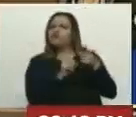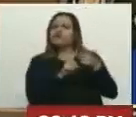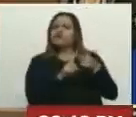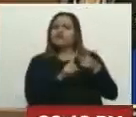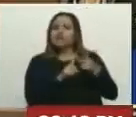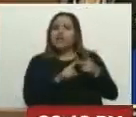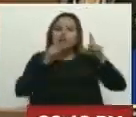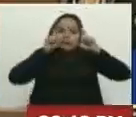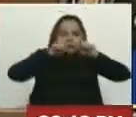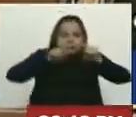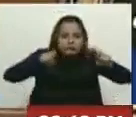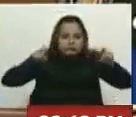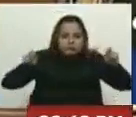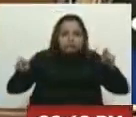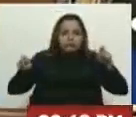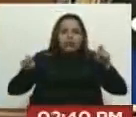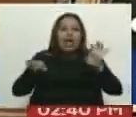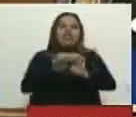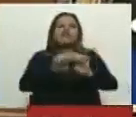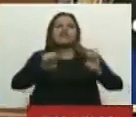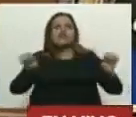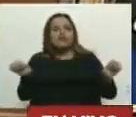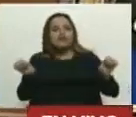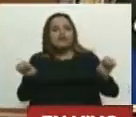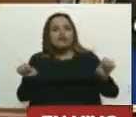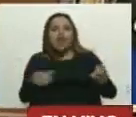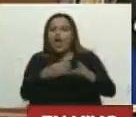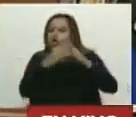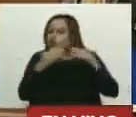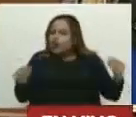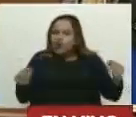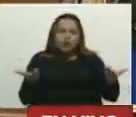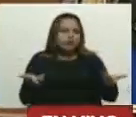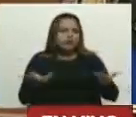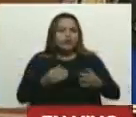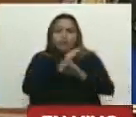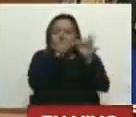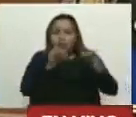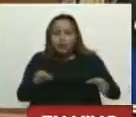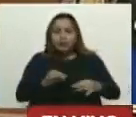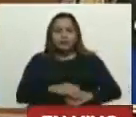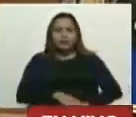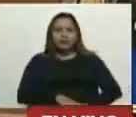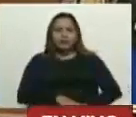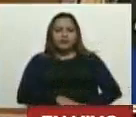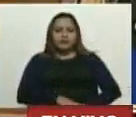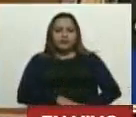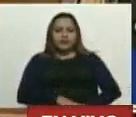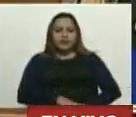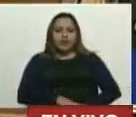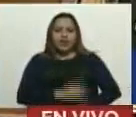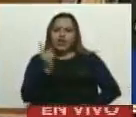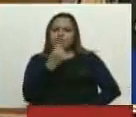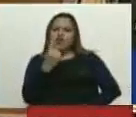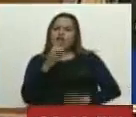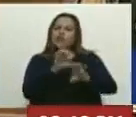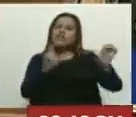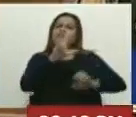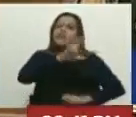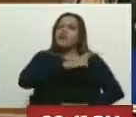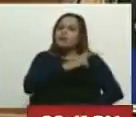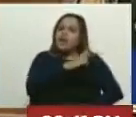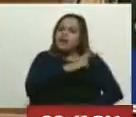formación, la educación, en todos los términos. No necesariamente una educación formal,